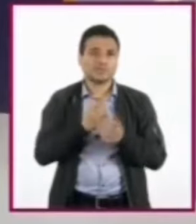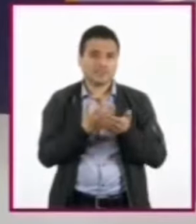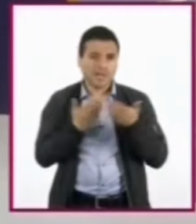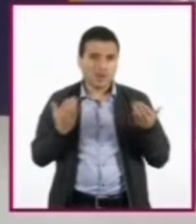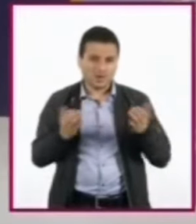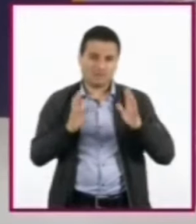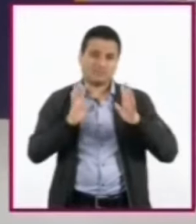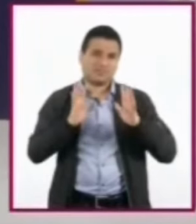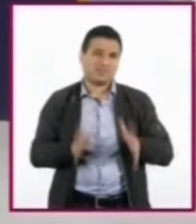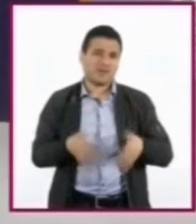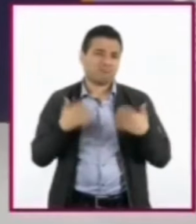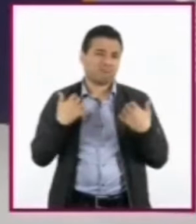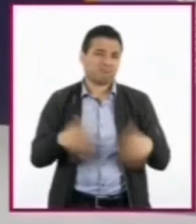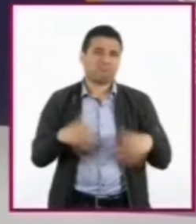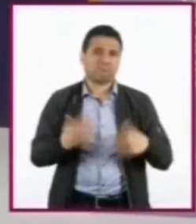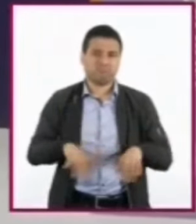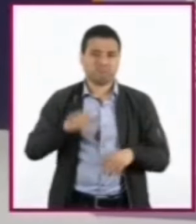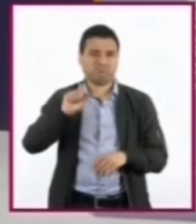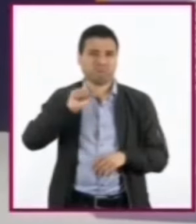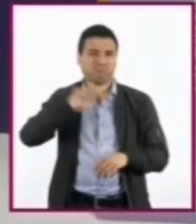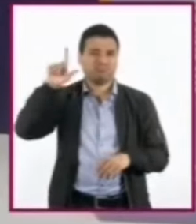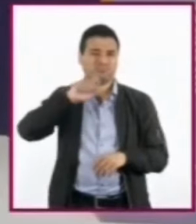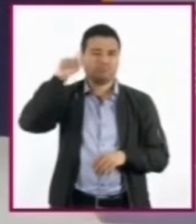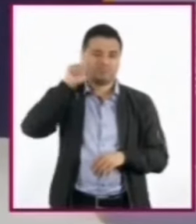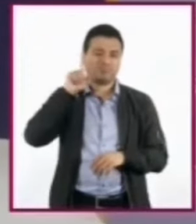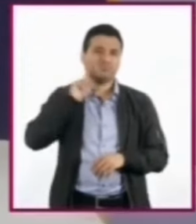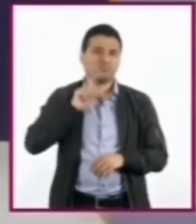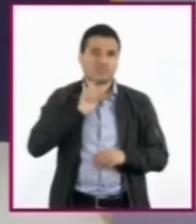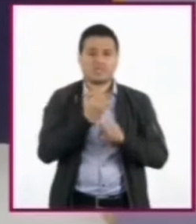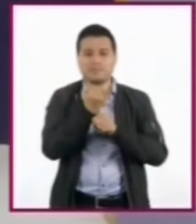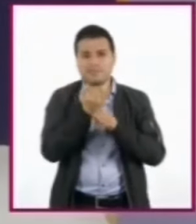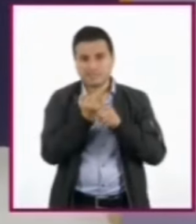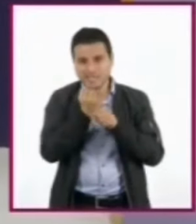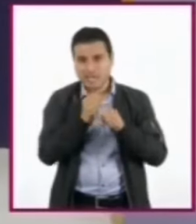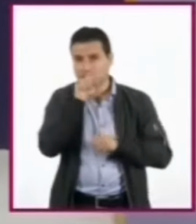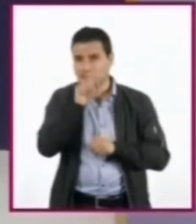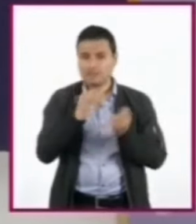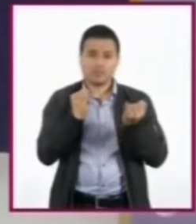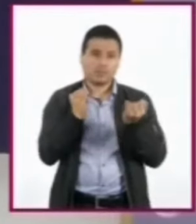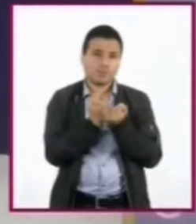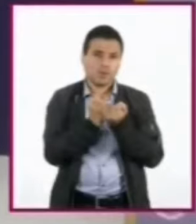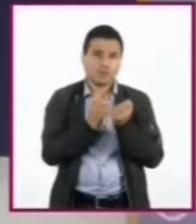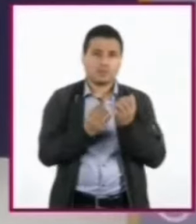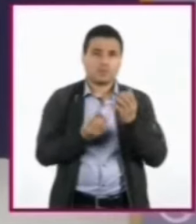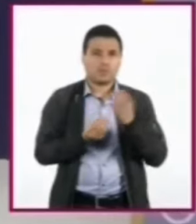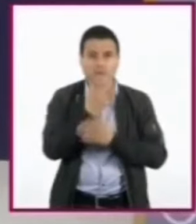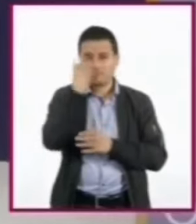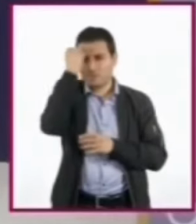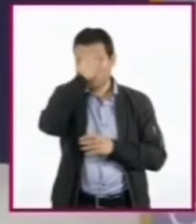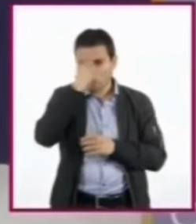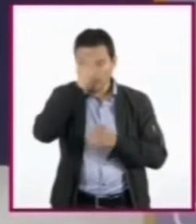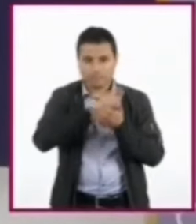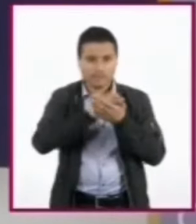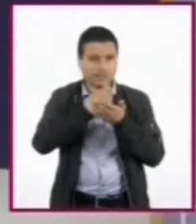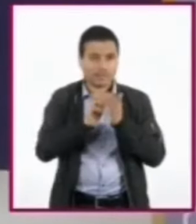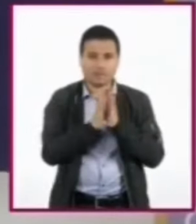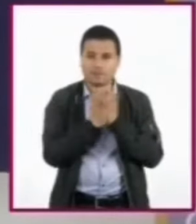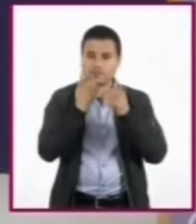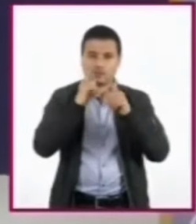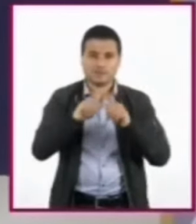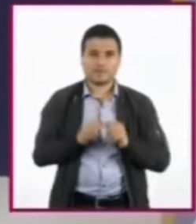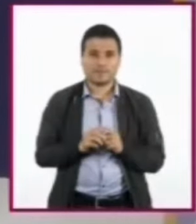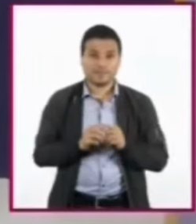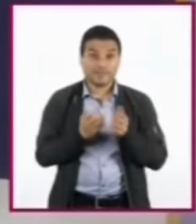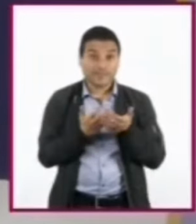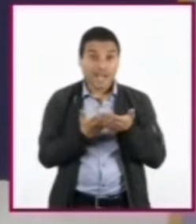tienen un rol cada vez más preponderante en la investigación y el desarrollo de nuevos horizontes en la ciencia. Cada